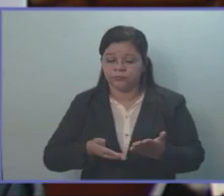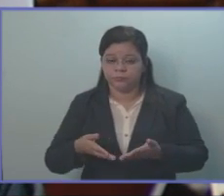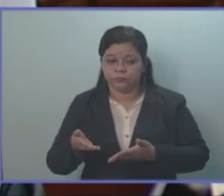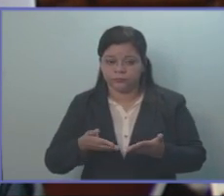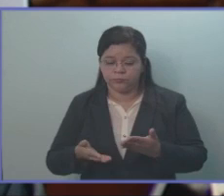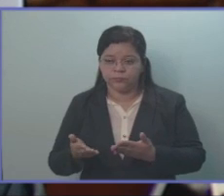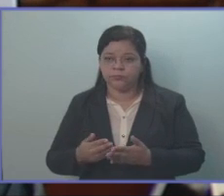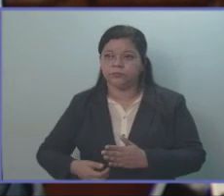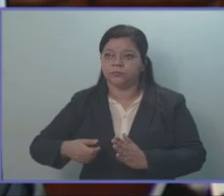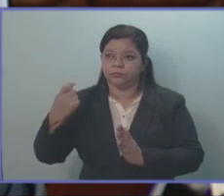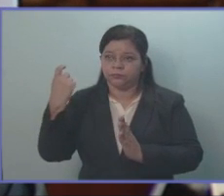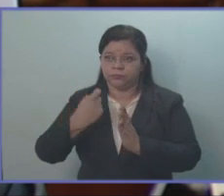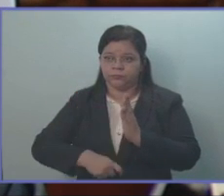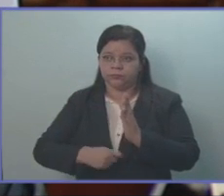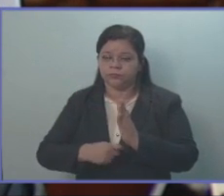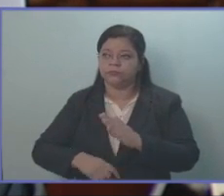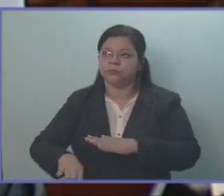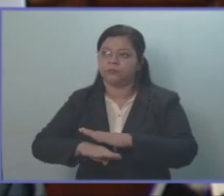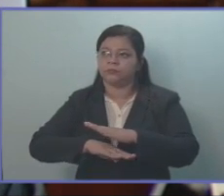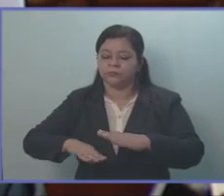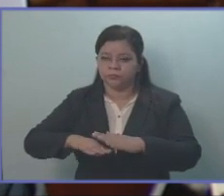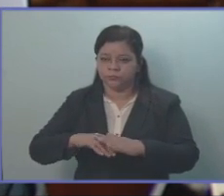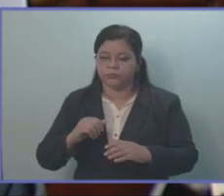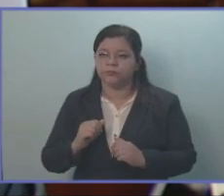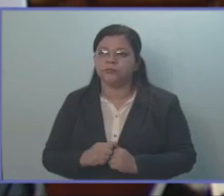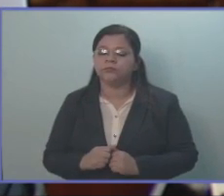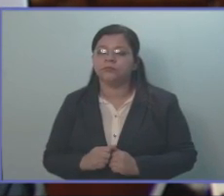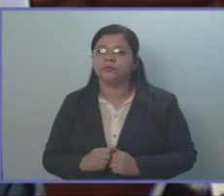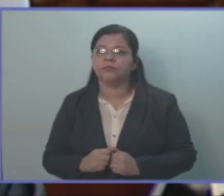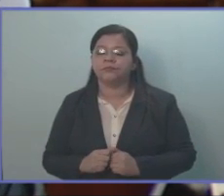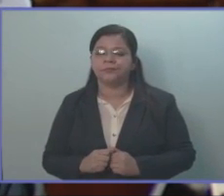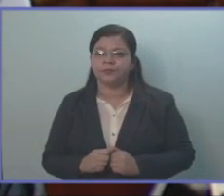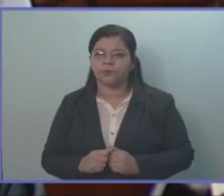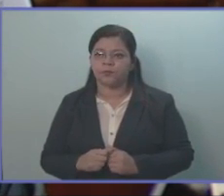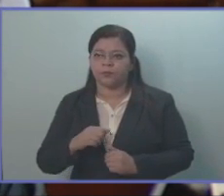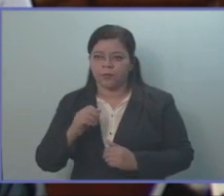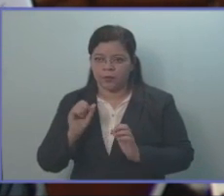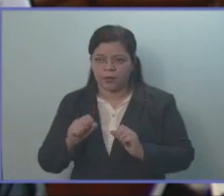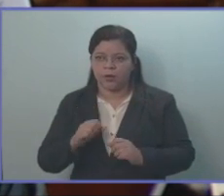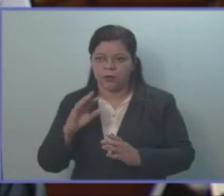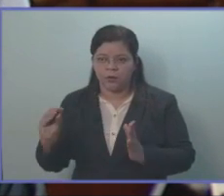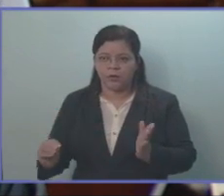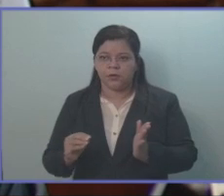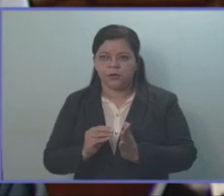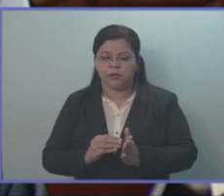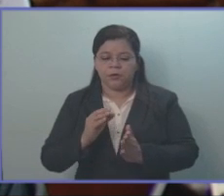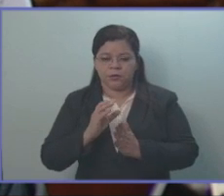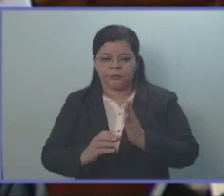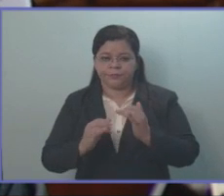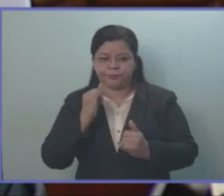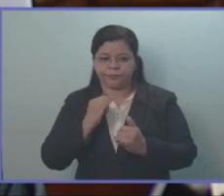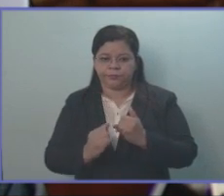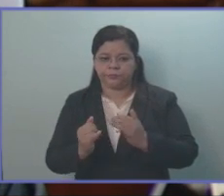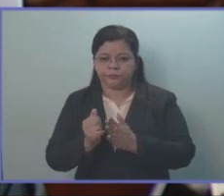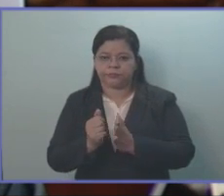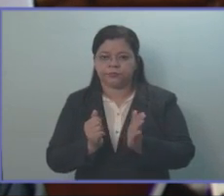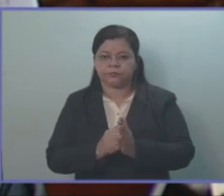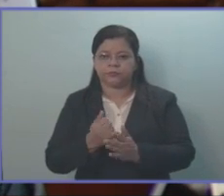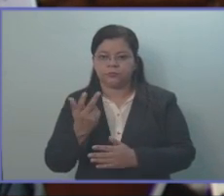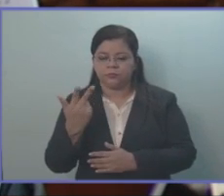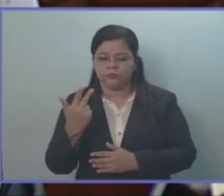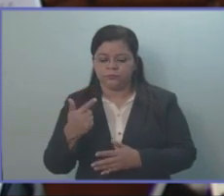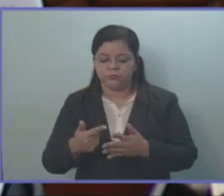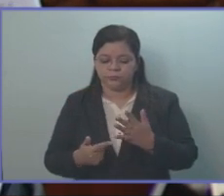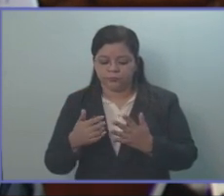será sancionado de conformidad a establecido en el inciso final del artículo 13